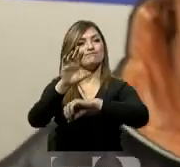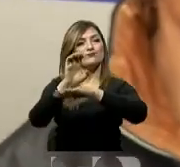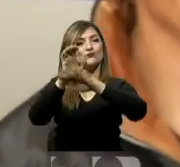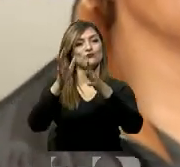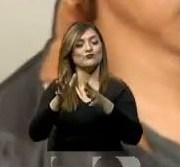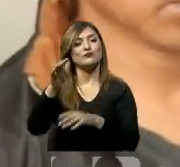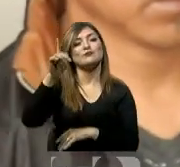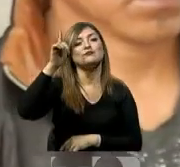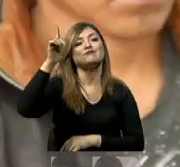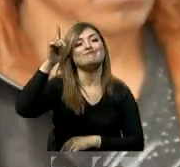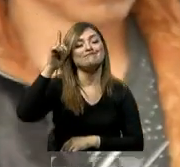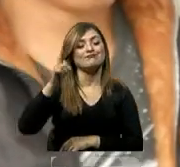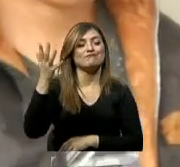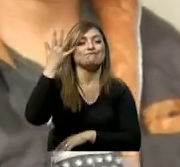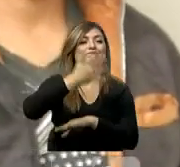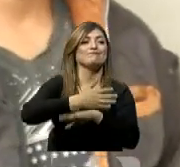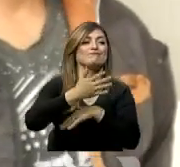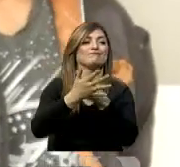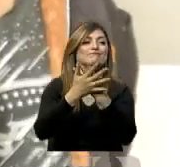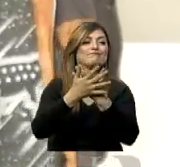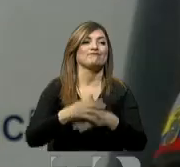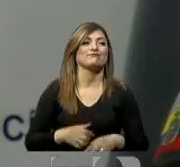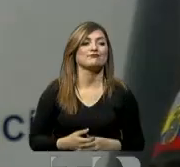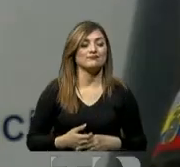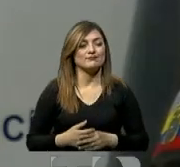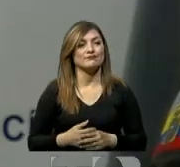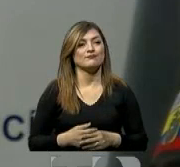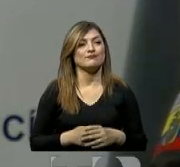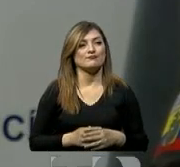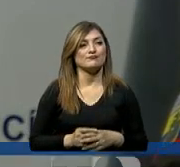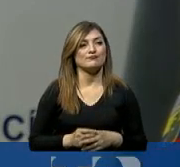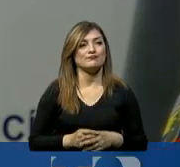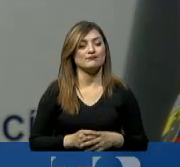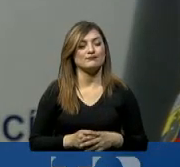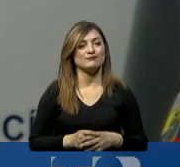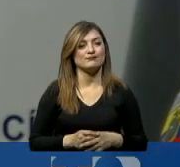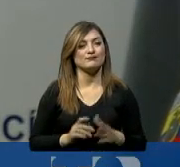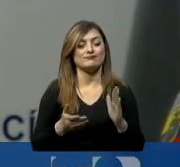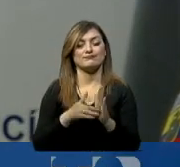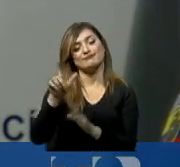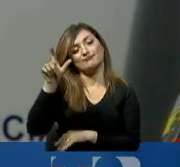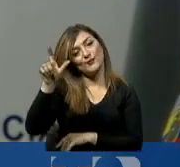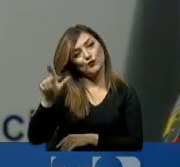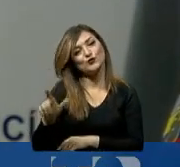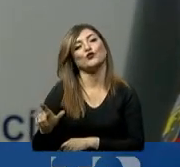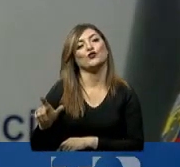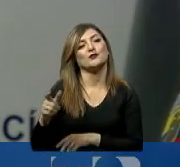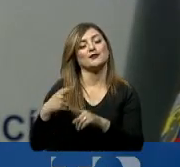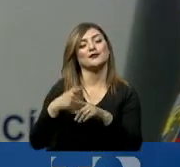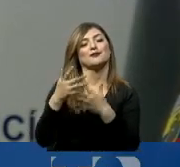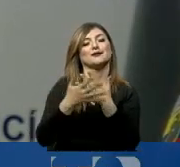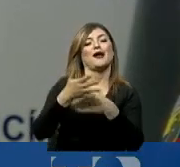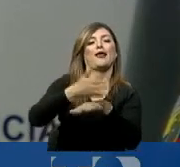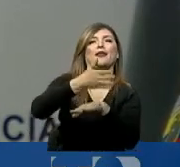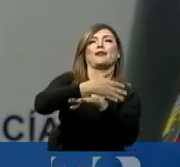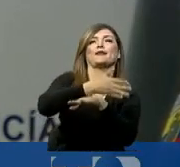El cabecilla de la banda registra varios antecedentes penales. Es decir, otra vez tenemos un ciudadano que tiene varios